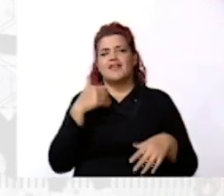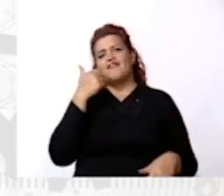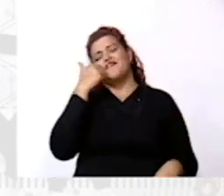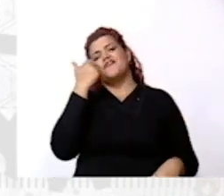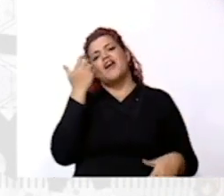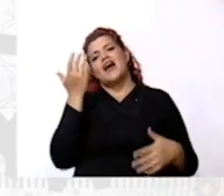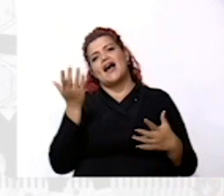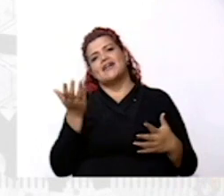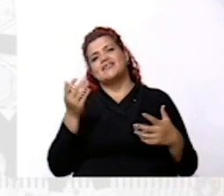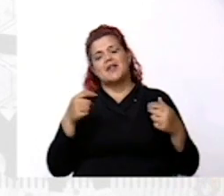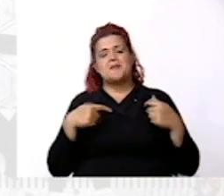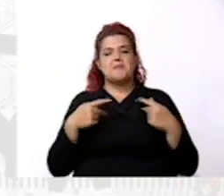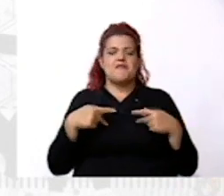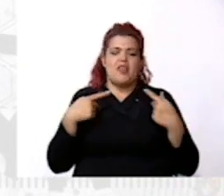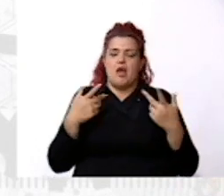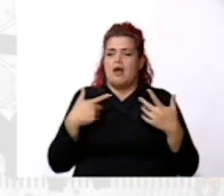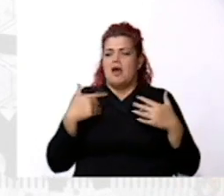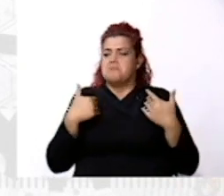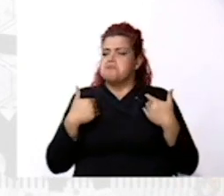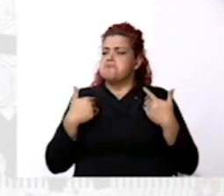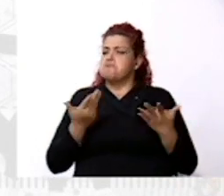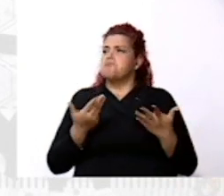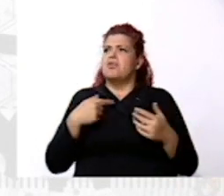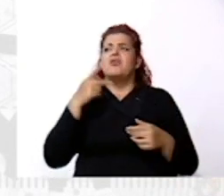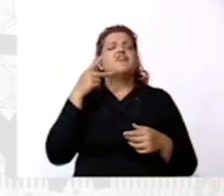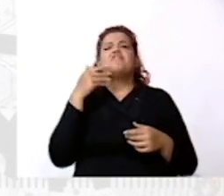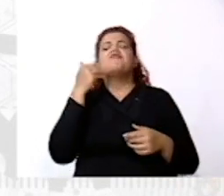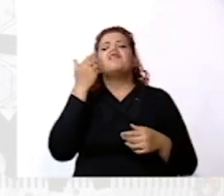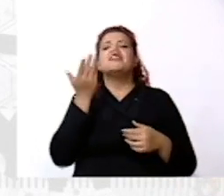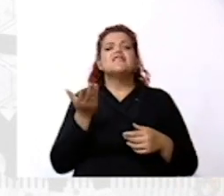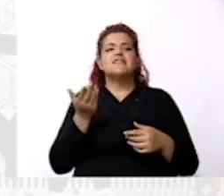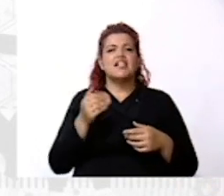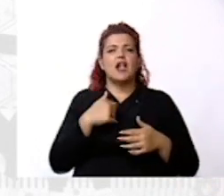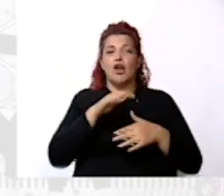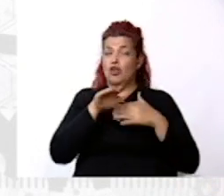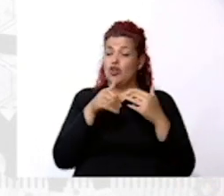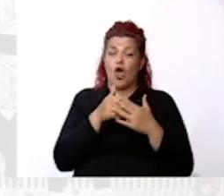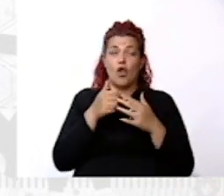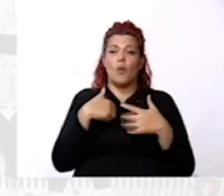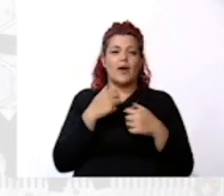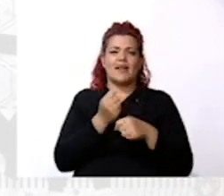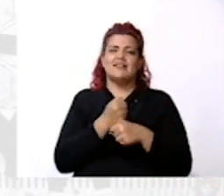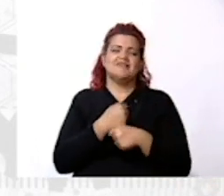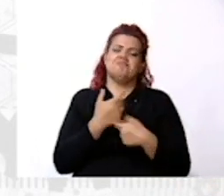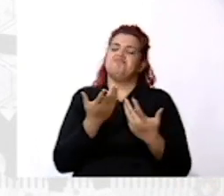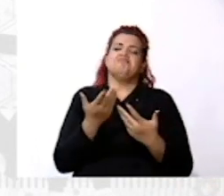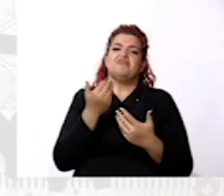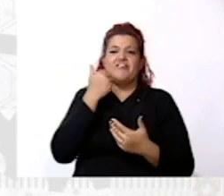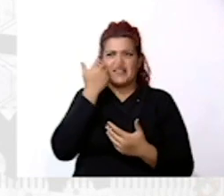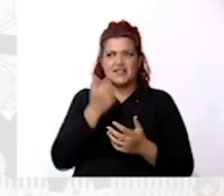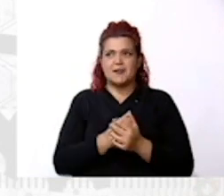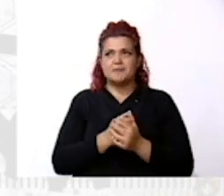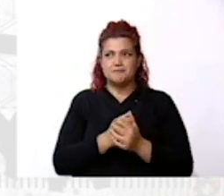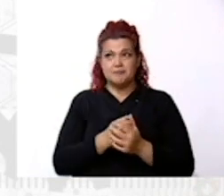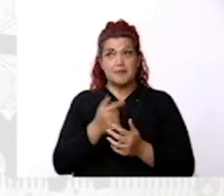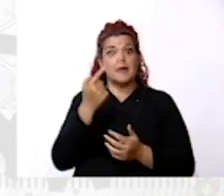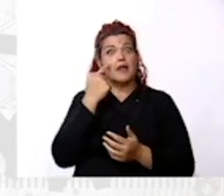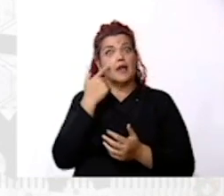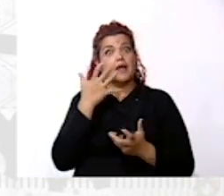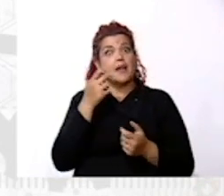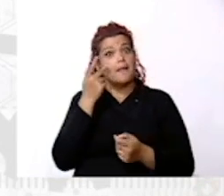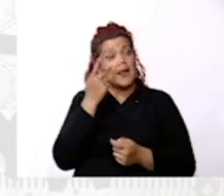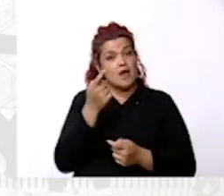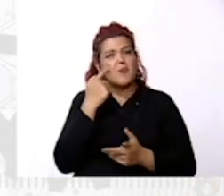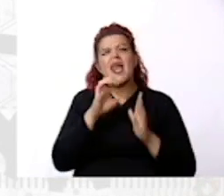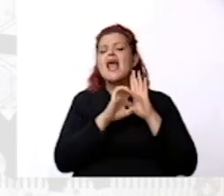facilita la vida, nos facilita todo lo que nosotros hagamos. ¿Qué les parece si vemos